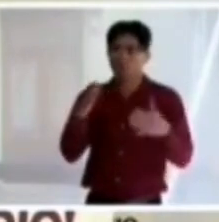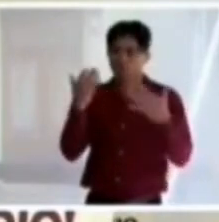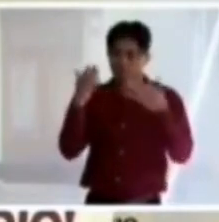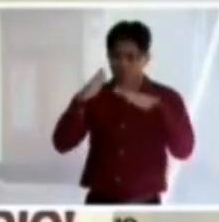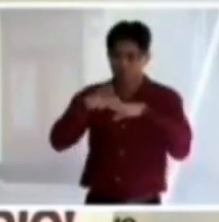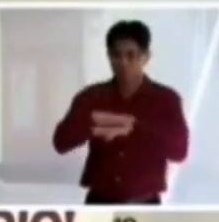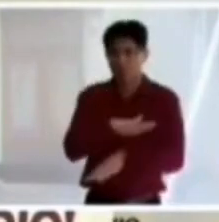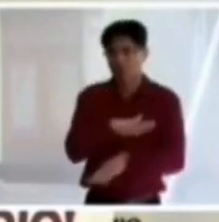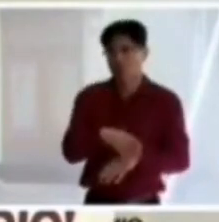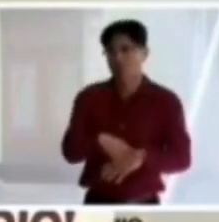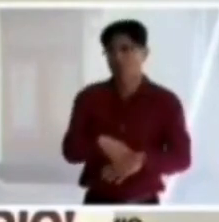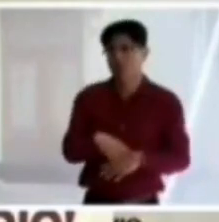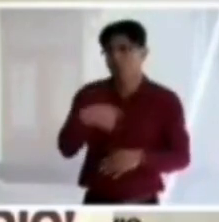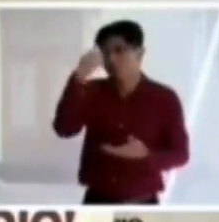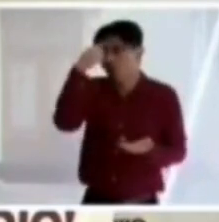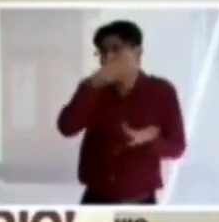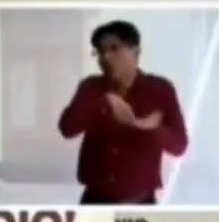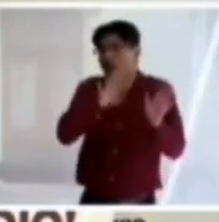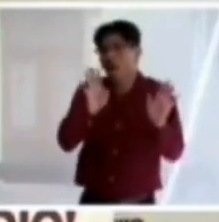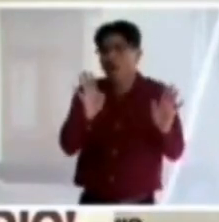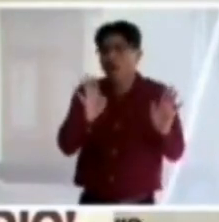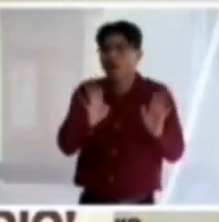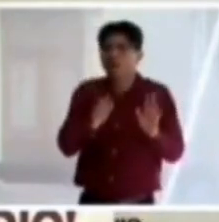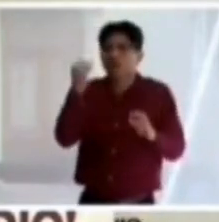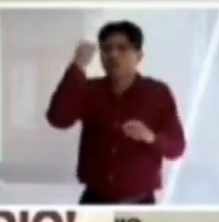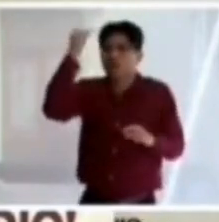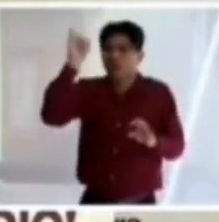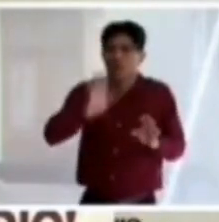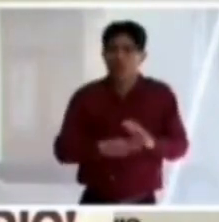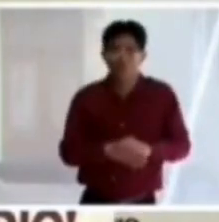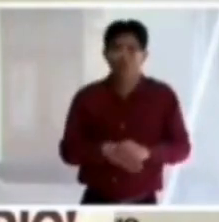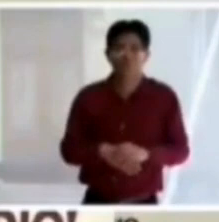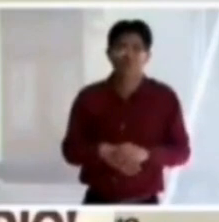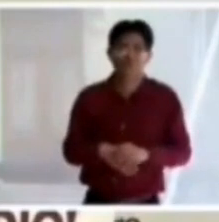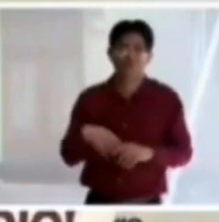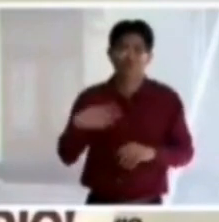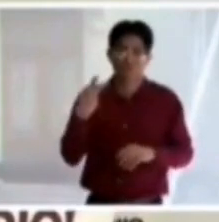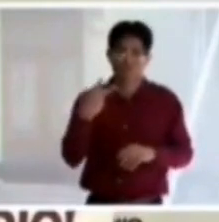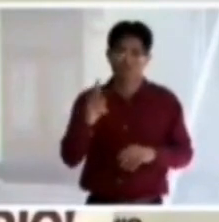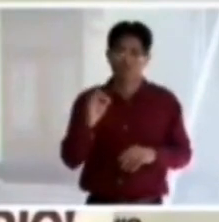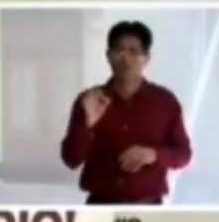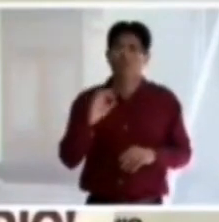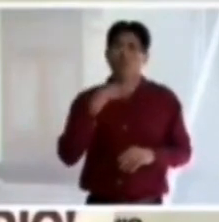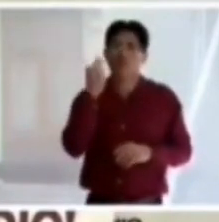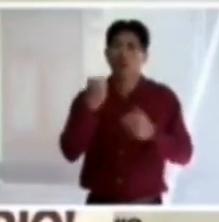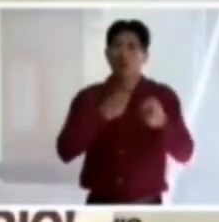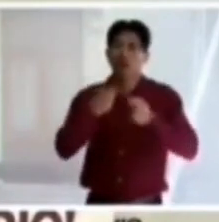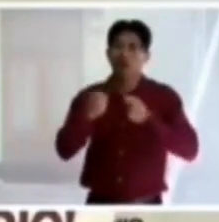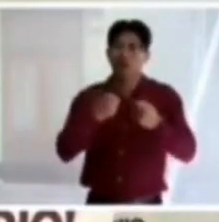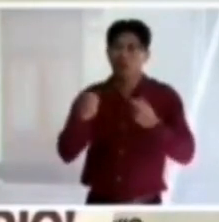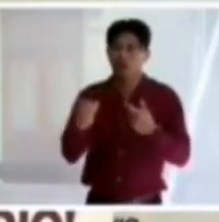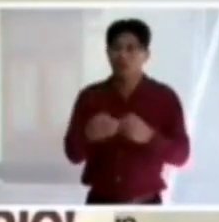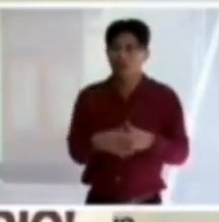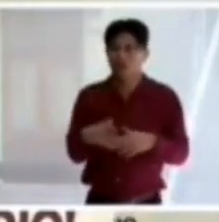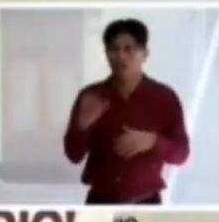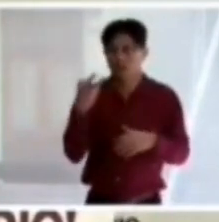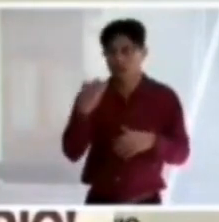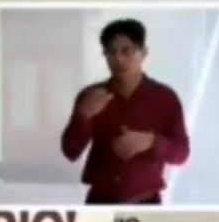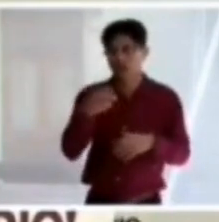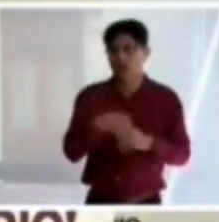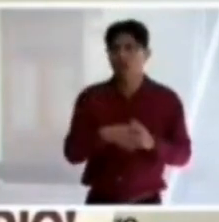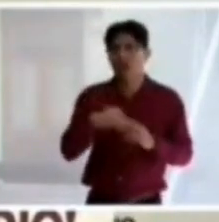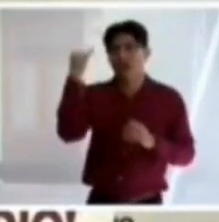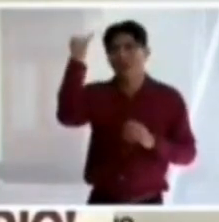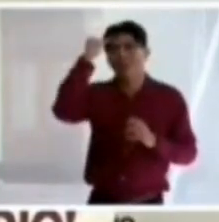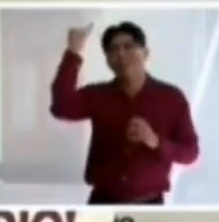una creencia. Entonces, pero buscan manipular. Pero es esa máxima de que